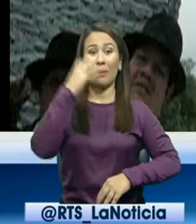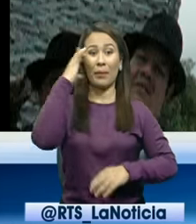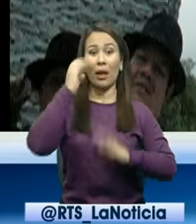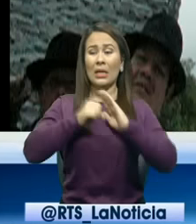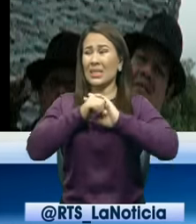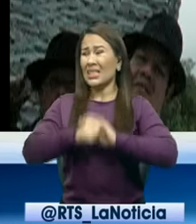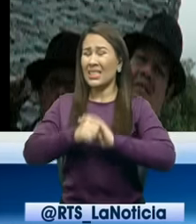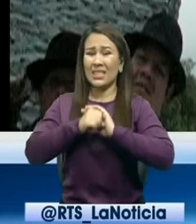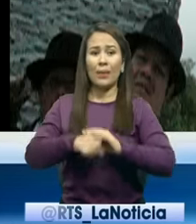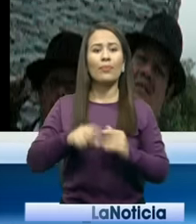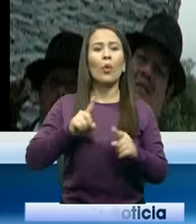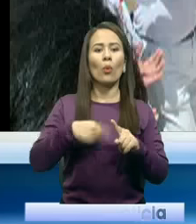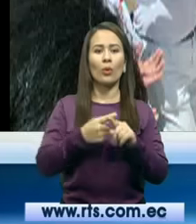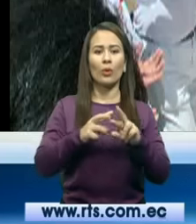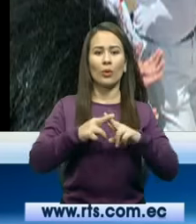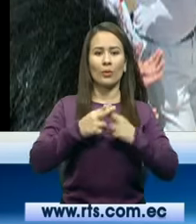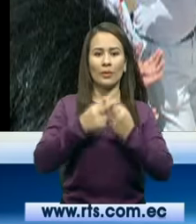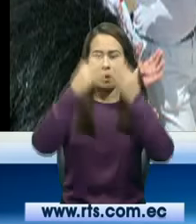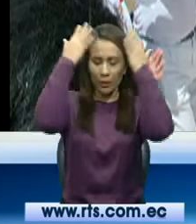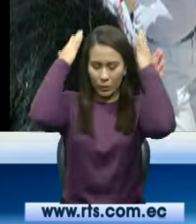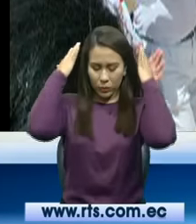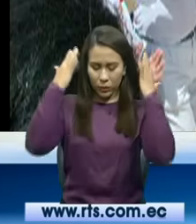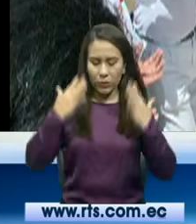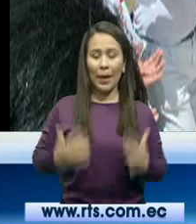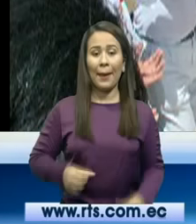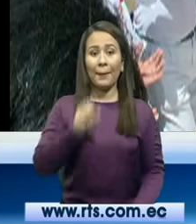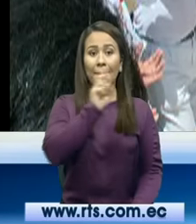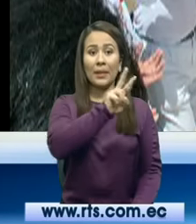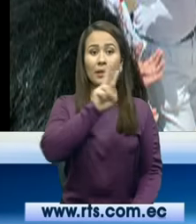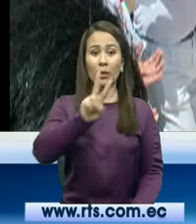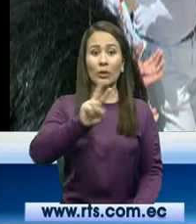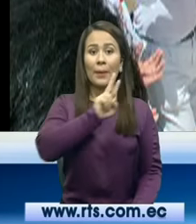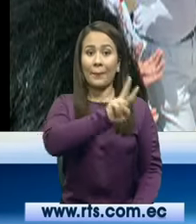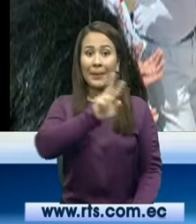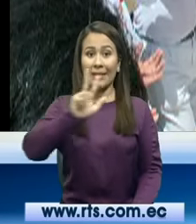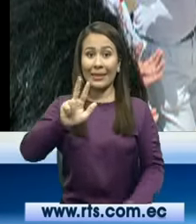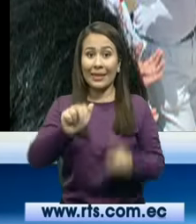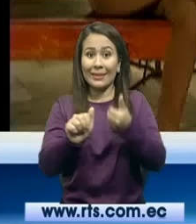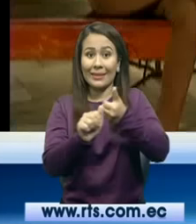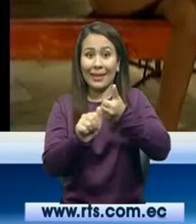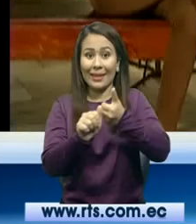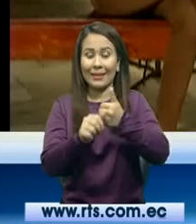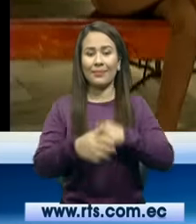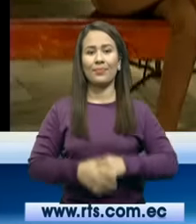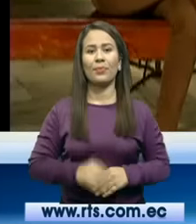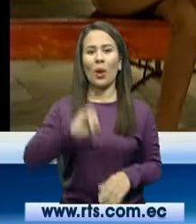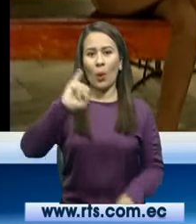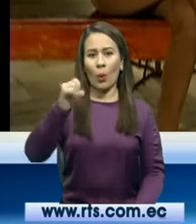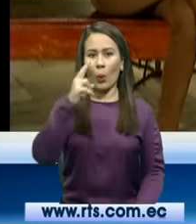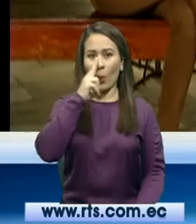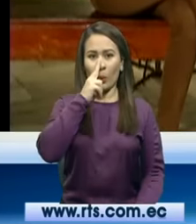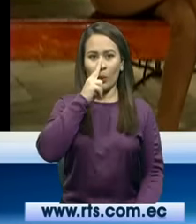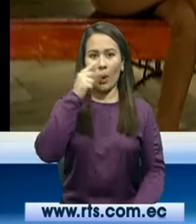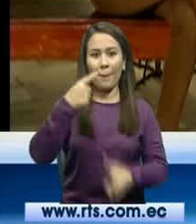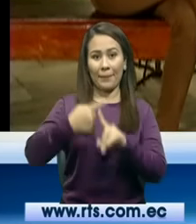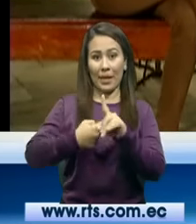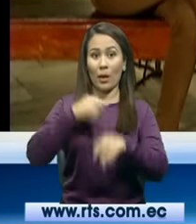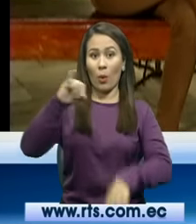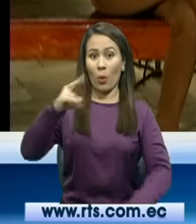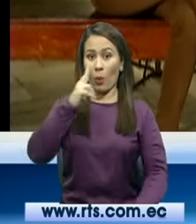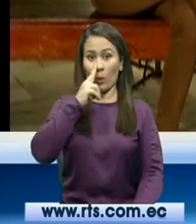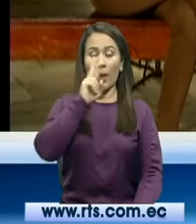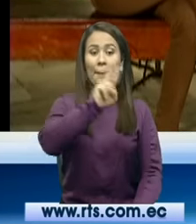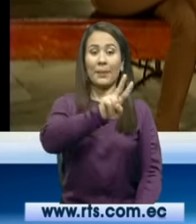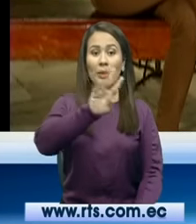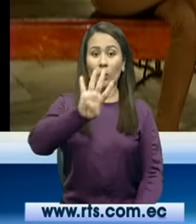baile. El 22 es el baño ritual, el 23 es las vísperas de junio, 24, 25 es la